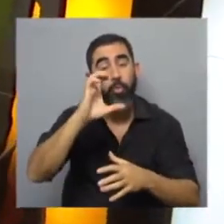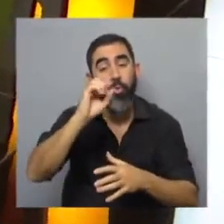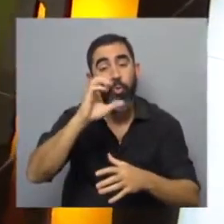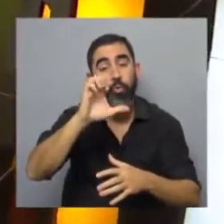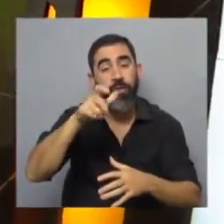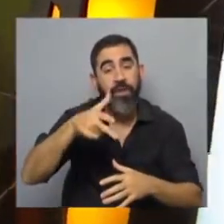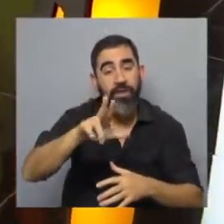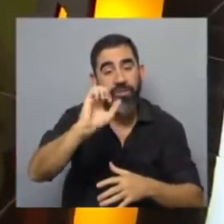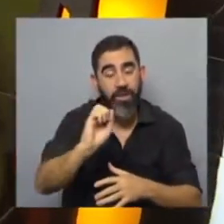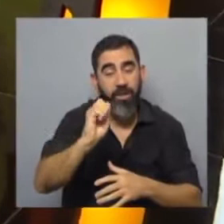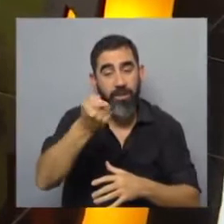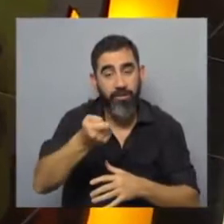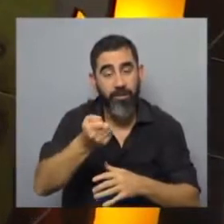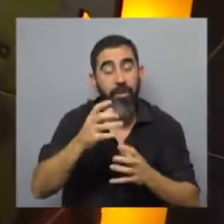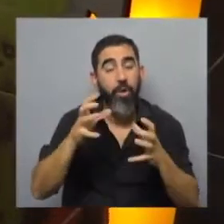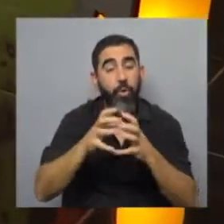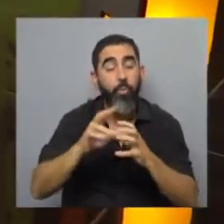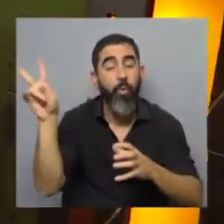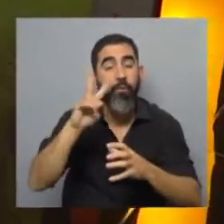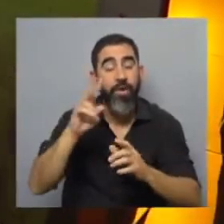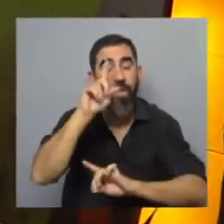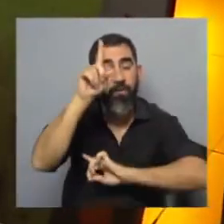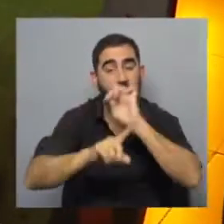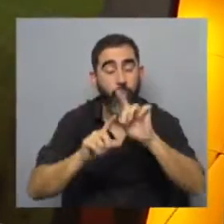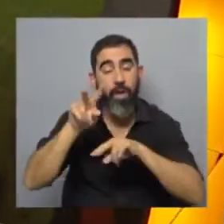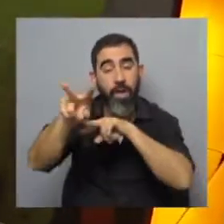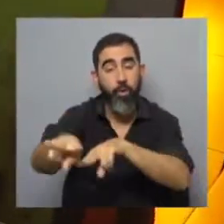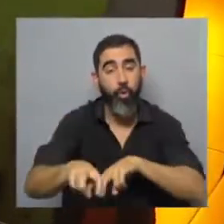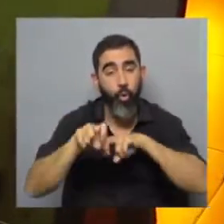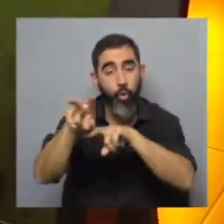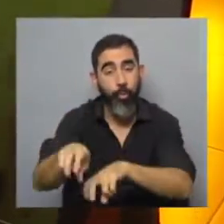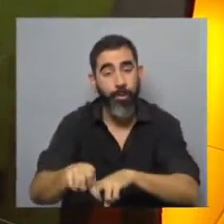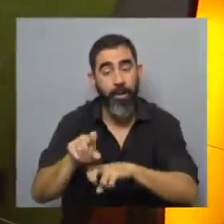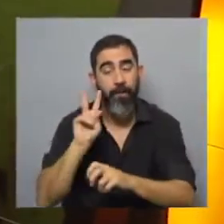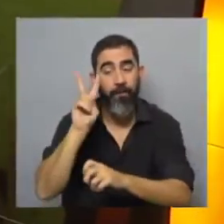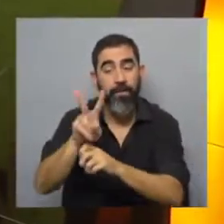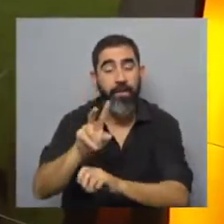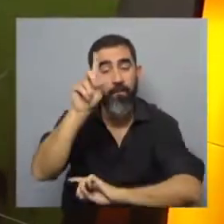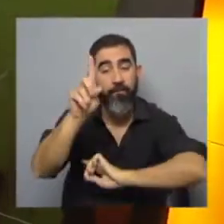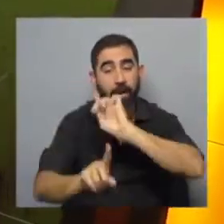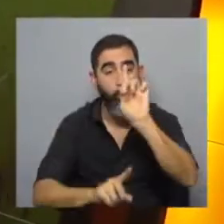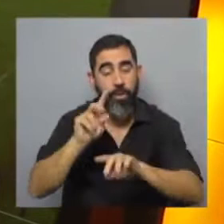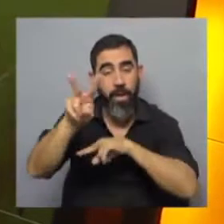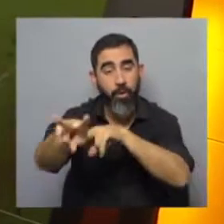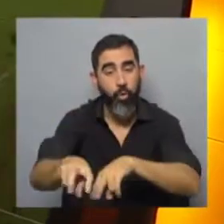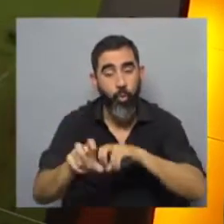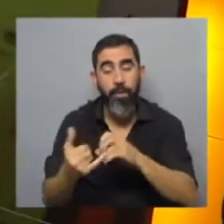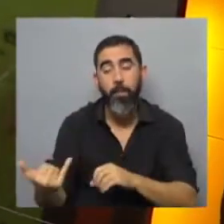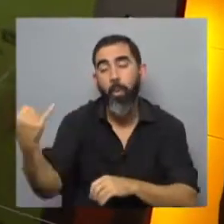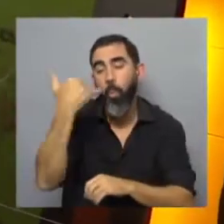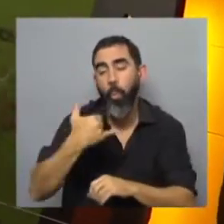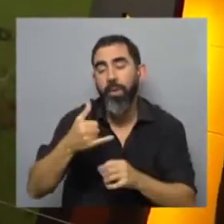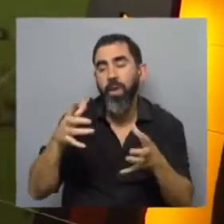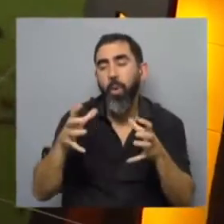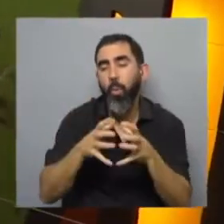del Departamento de Producción Vegetal de la Facultad de Agronomía. Hoy vamos a visitar la Facultad de Agronomía para que nos cuenten este